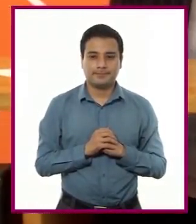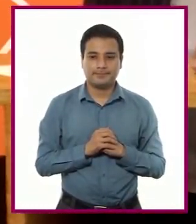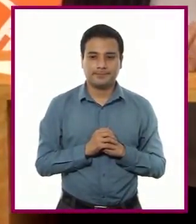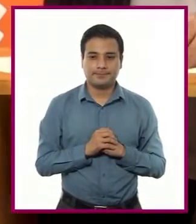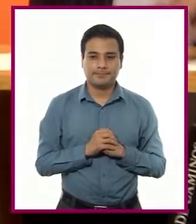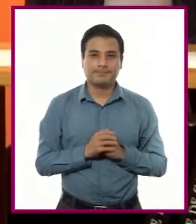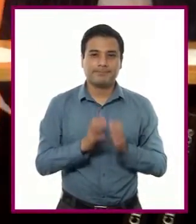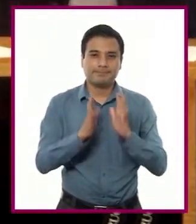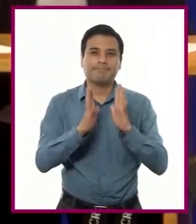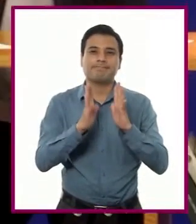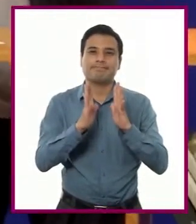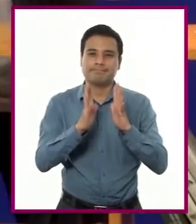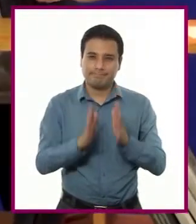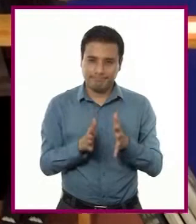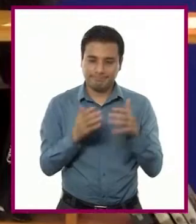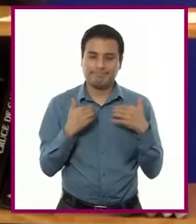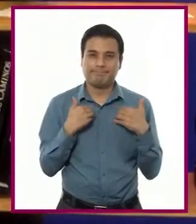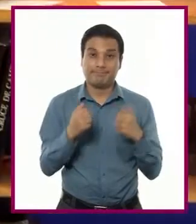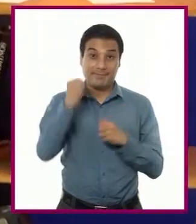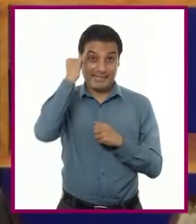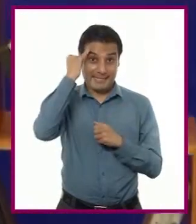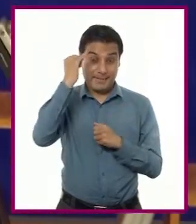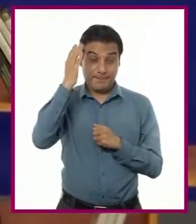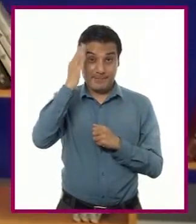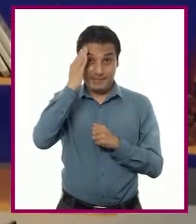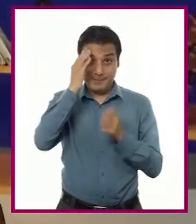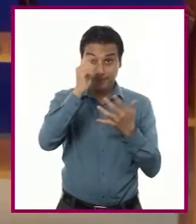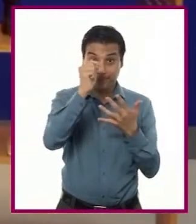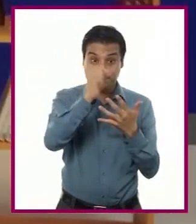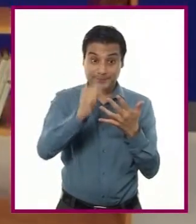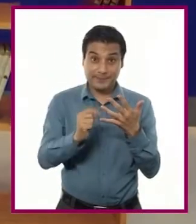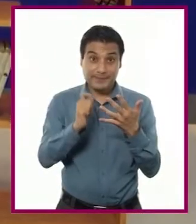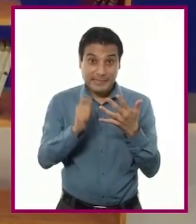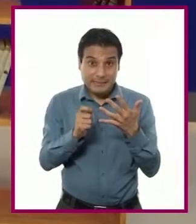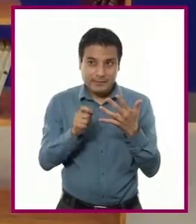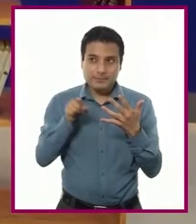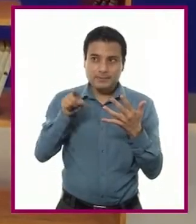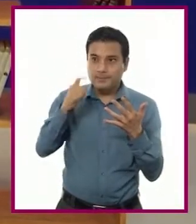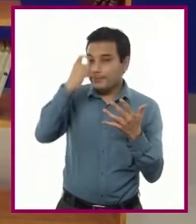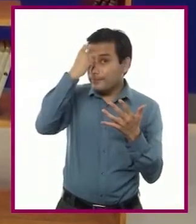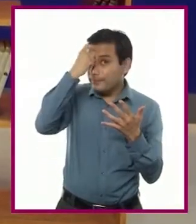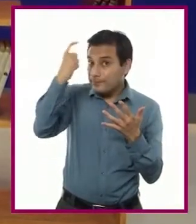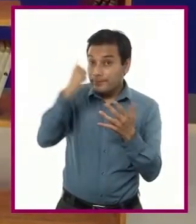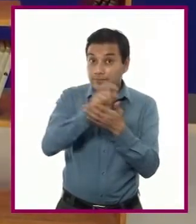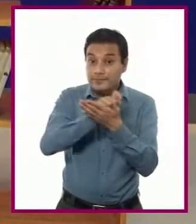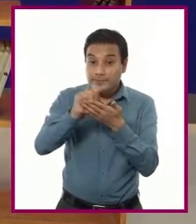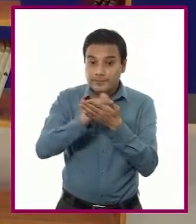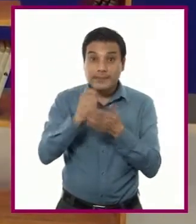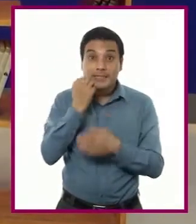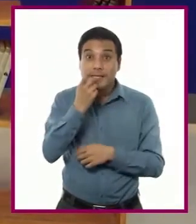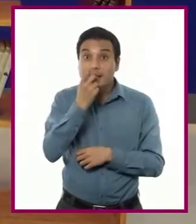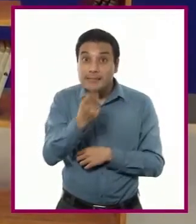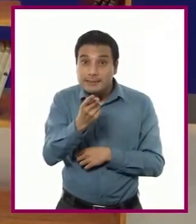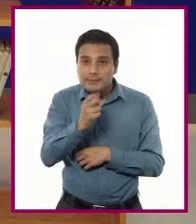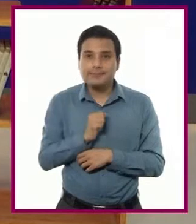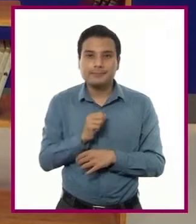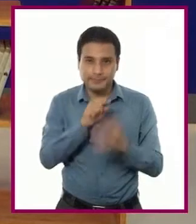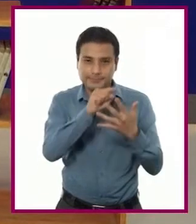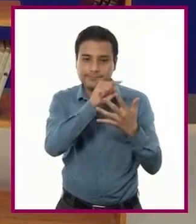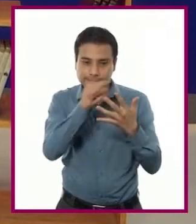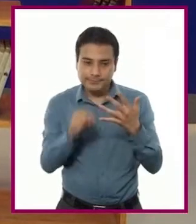Ya entendí. Las ideas principales nos mencionan lo que el autor del texto quiere decir de un tema. Es